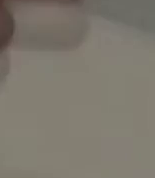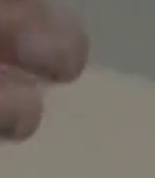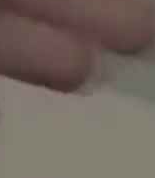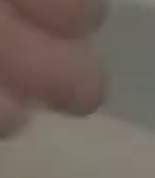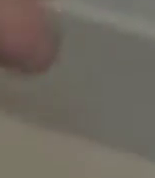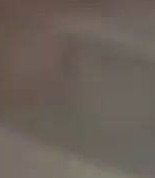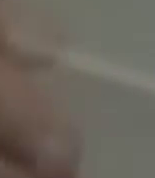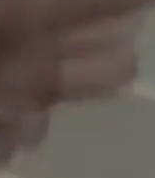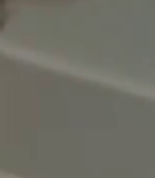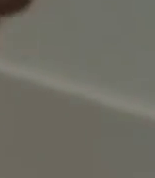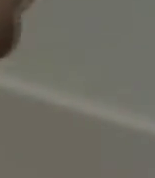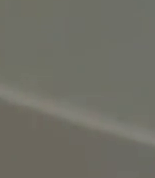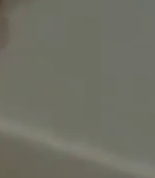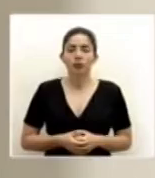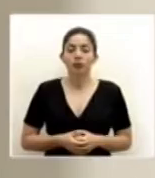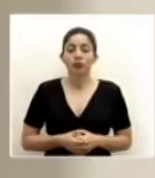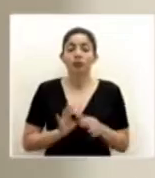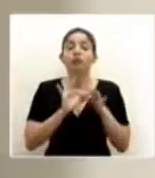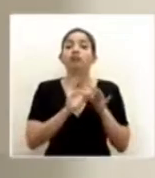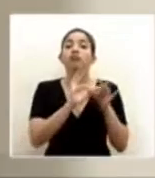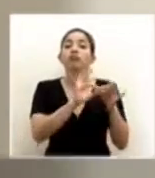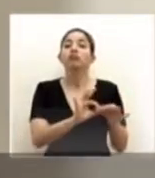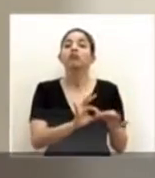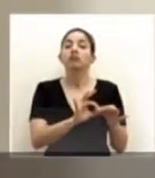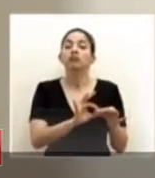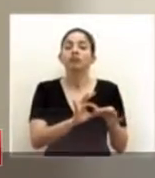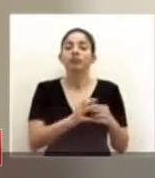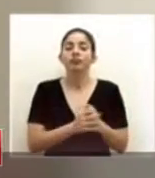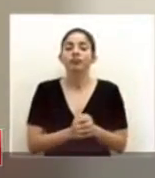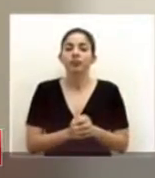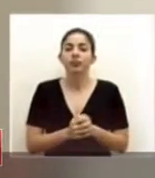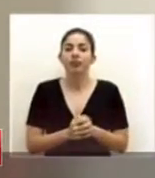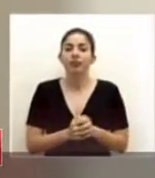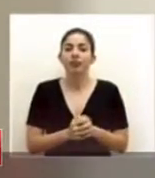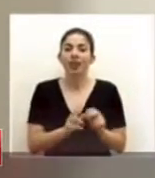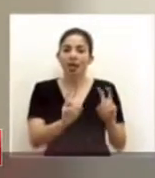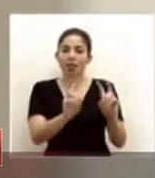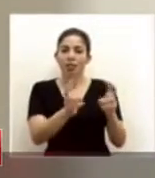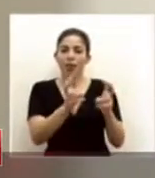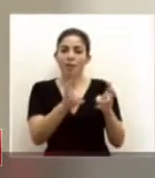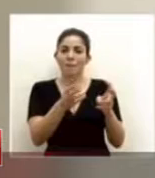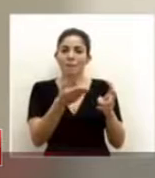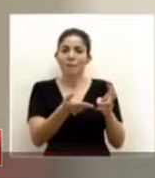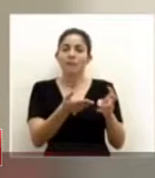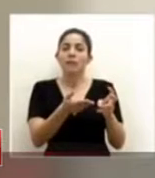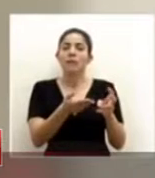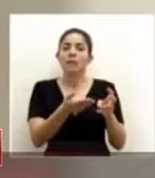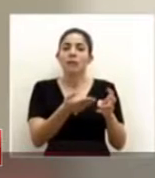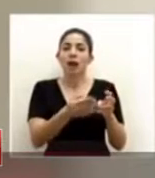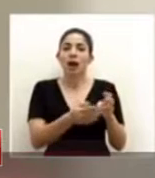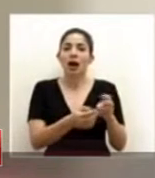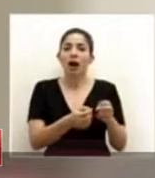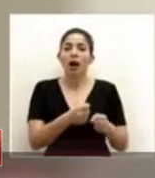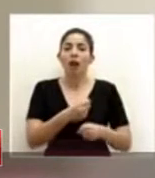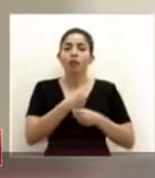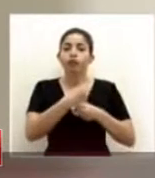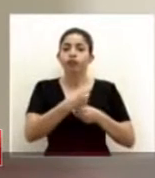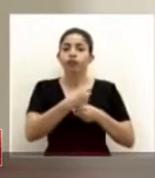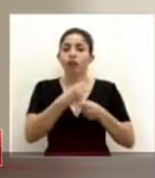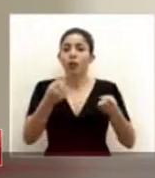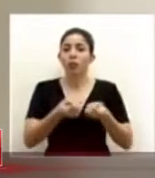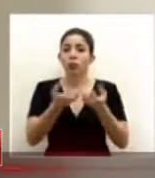esto dijo el ministro. Con respecto al tema de manifestaciones públicas,